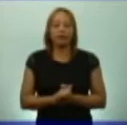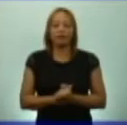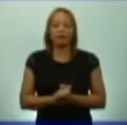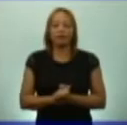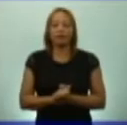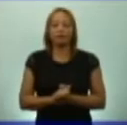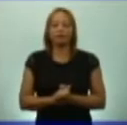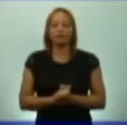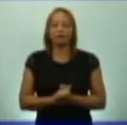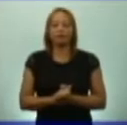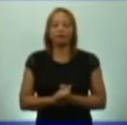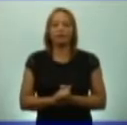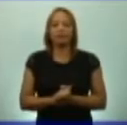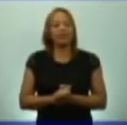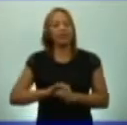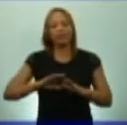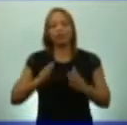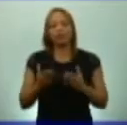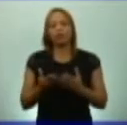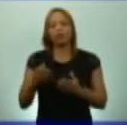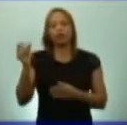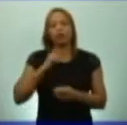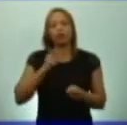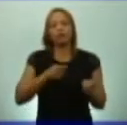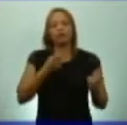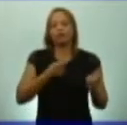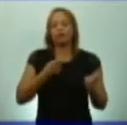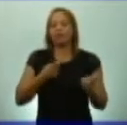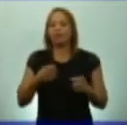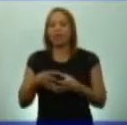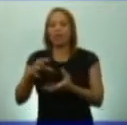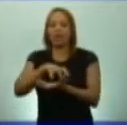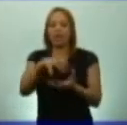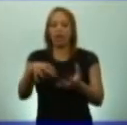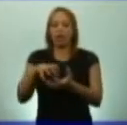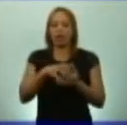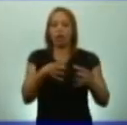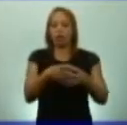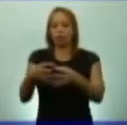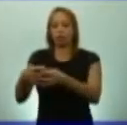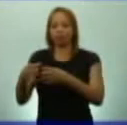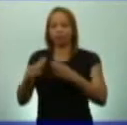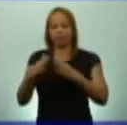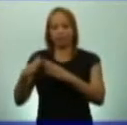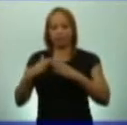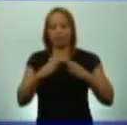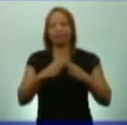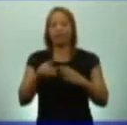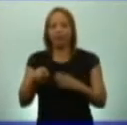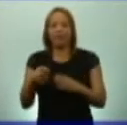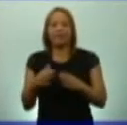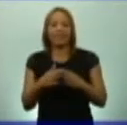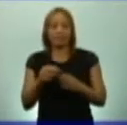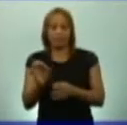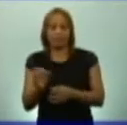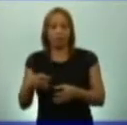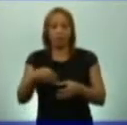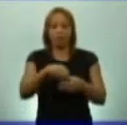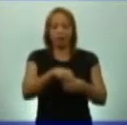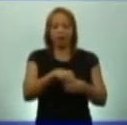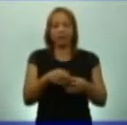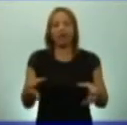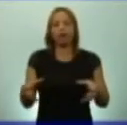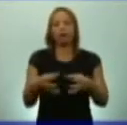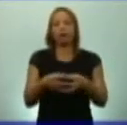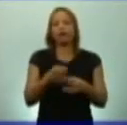sus manifestaciones en cada cuadra. En los CDR se agruparon todos los